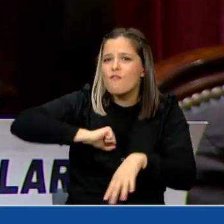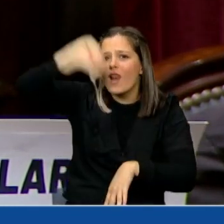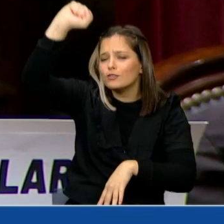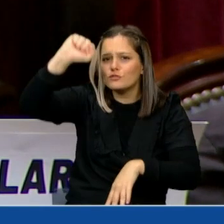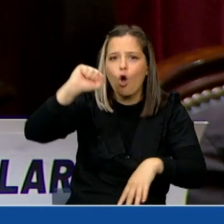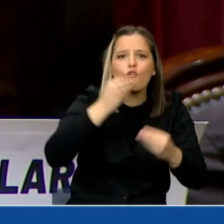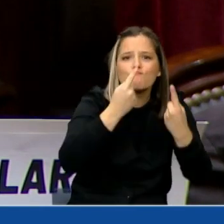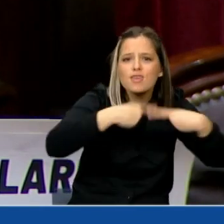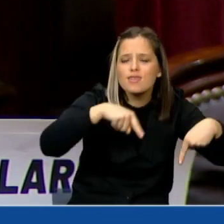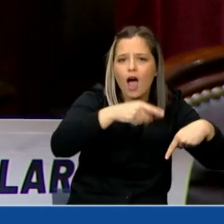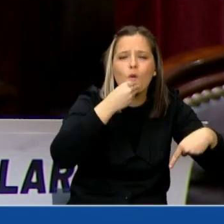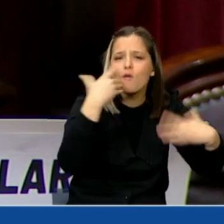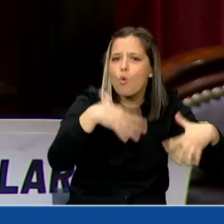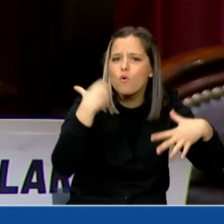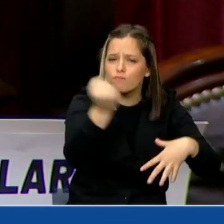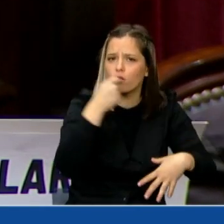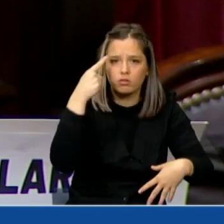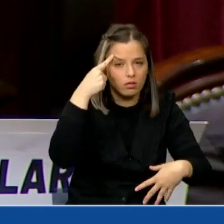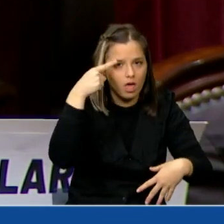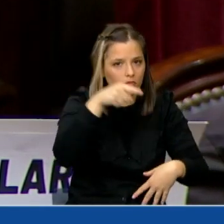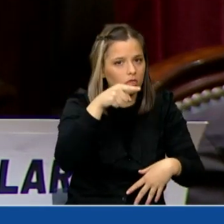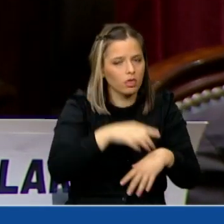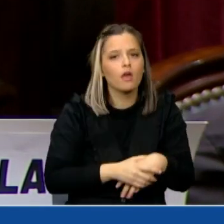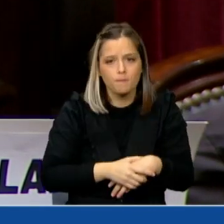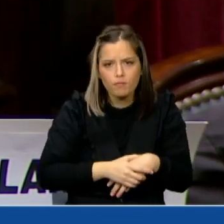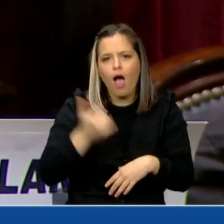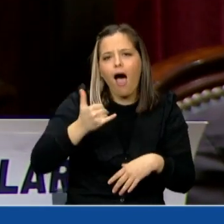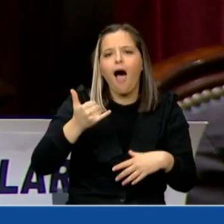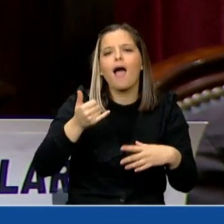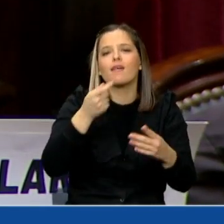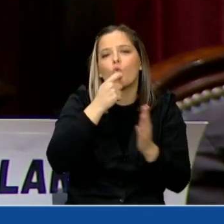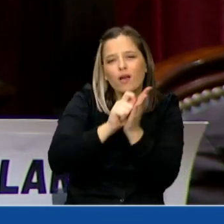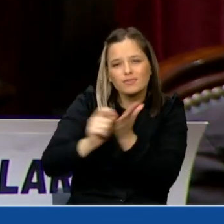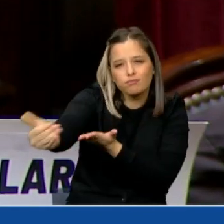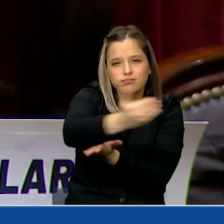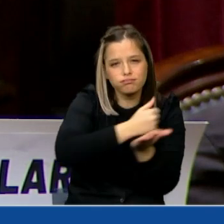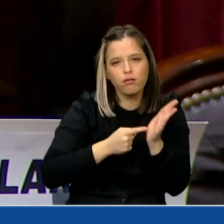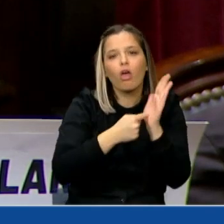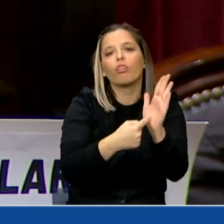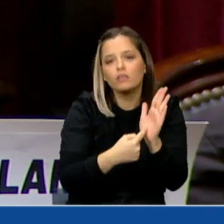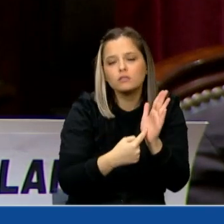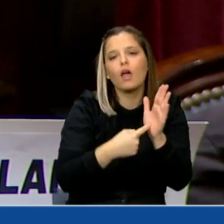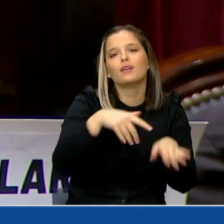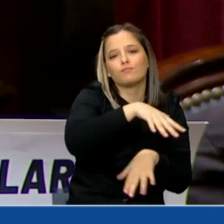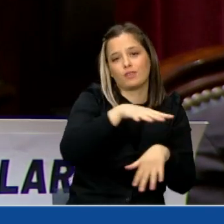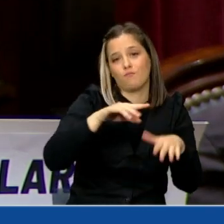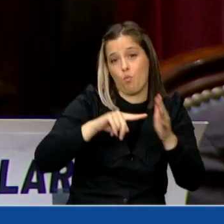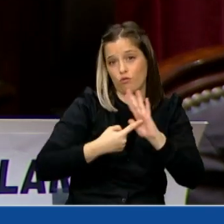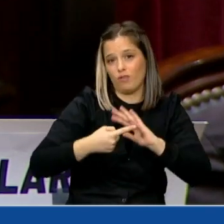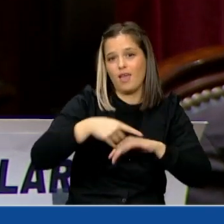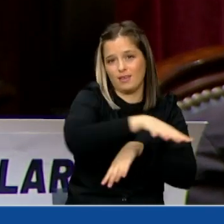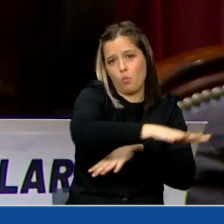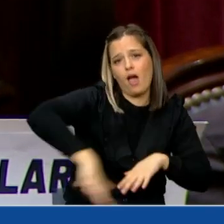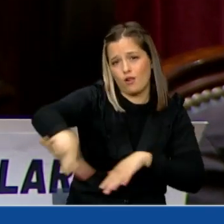un relevamiento de ISEPSI que plantea en 20 distritos del conurbano bonaerense, en los